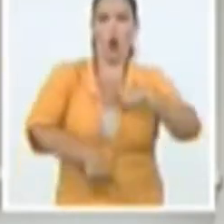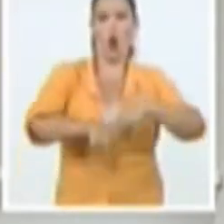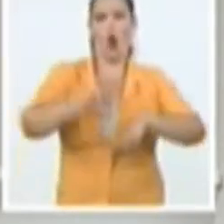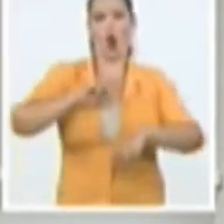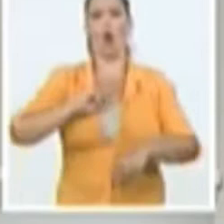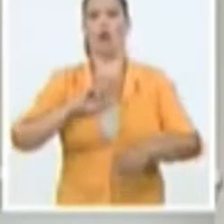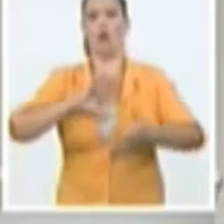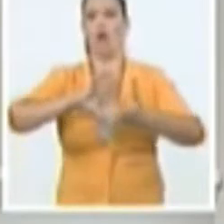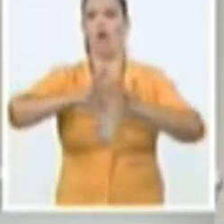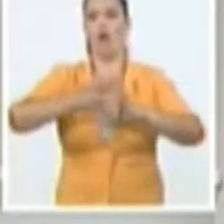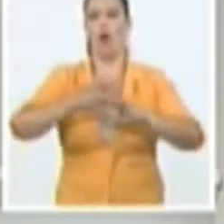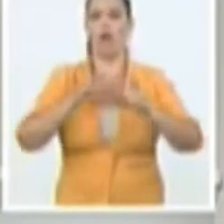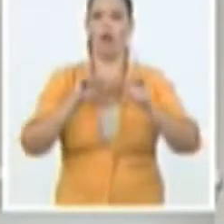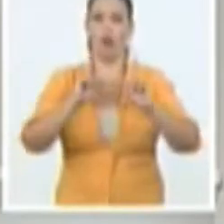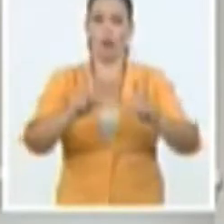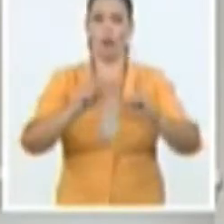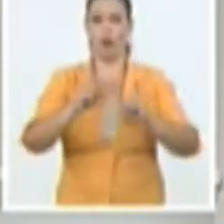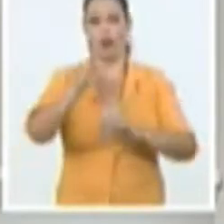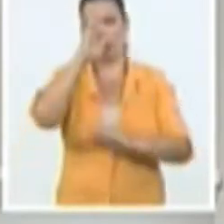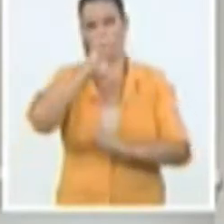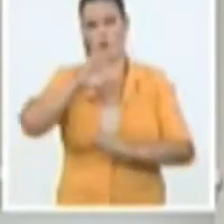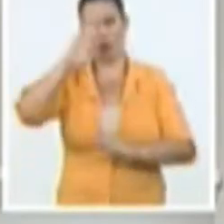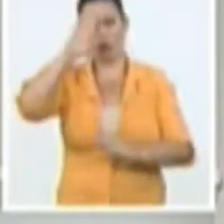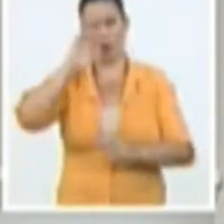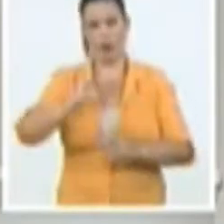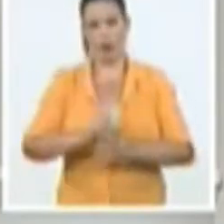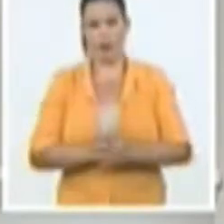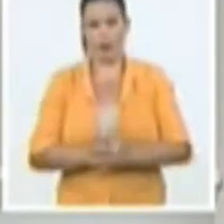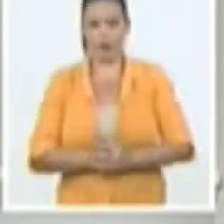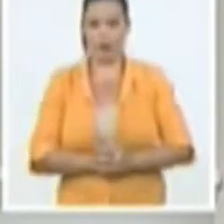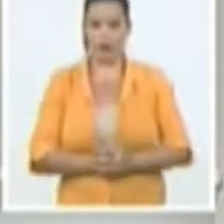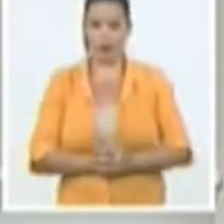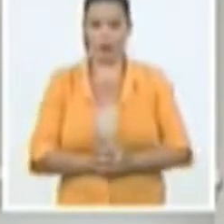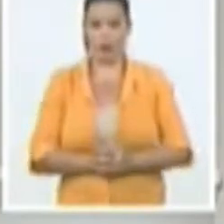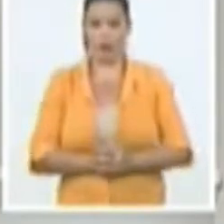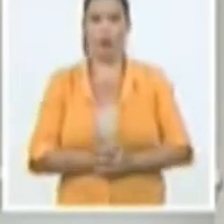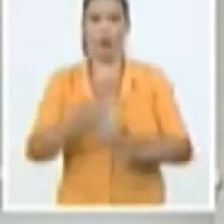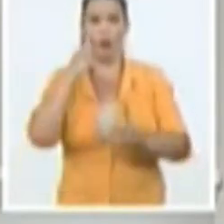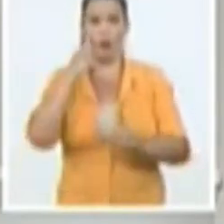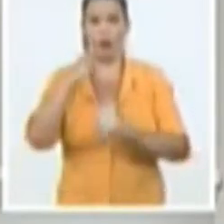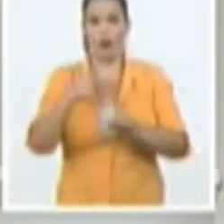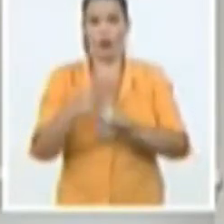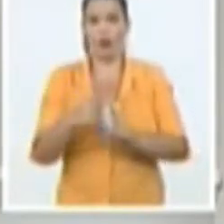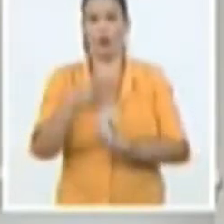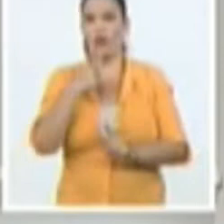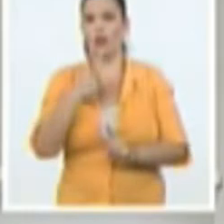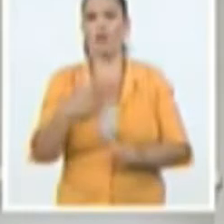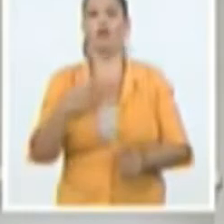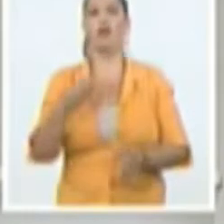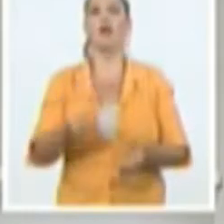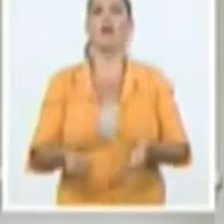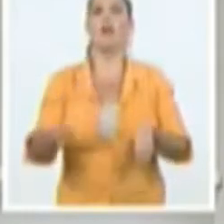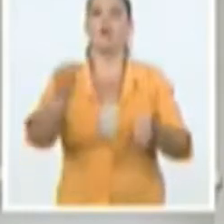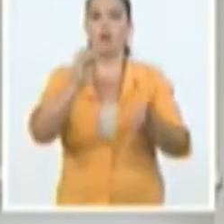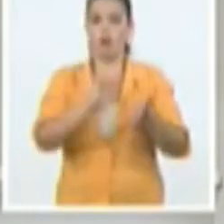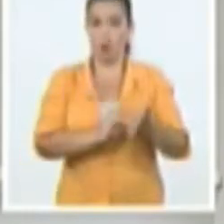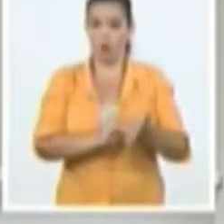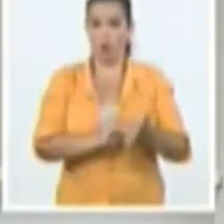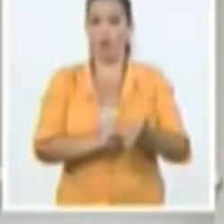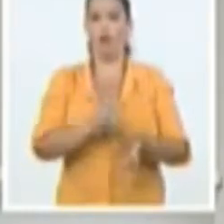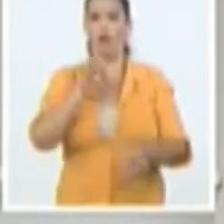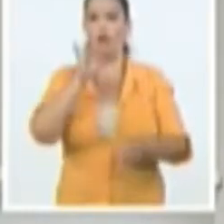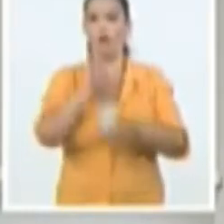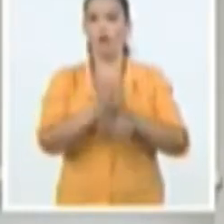intentan desestabilizarlo y pretenden restaurar el capitalismo. El compañero Díaz-Canel,